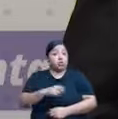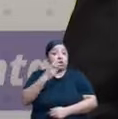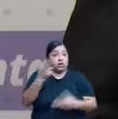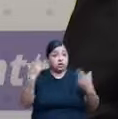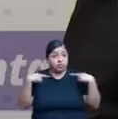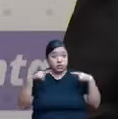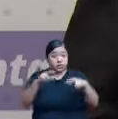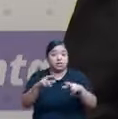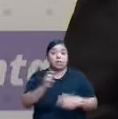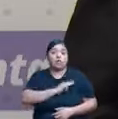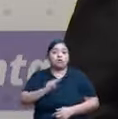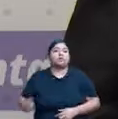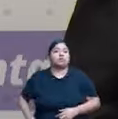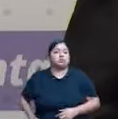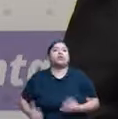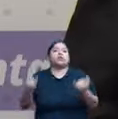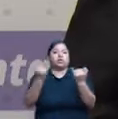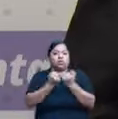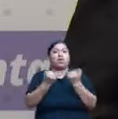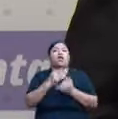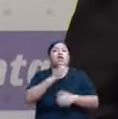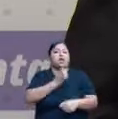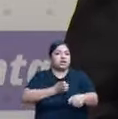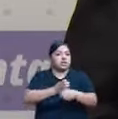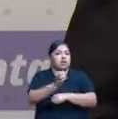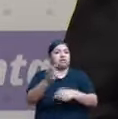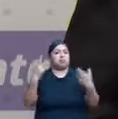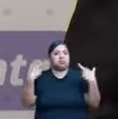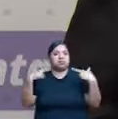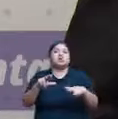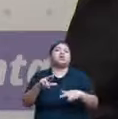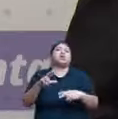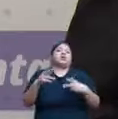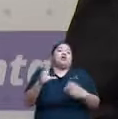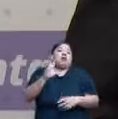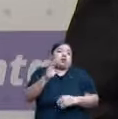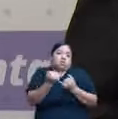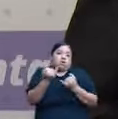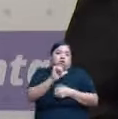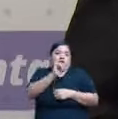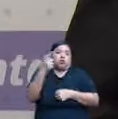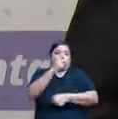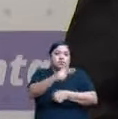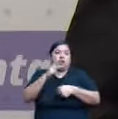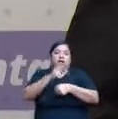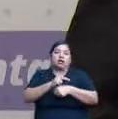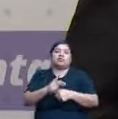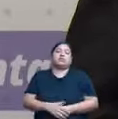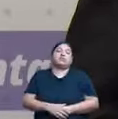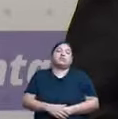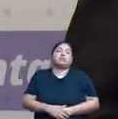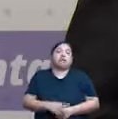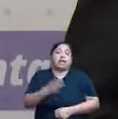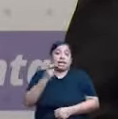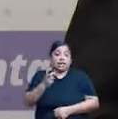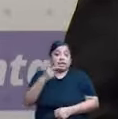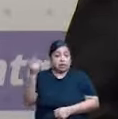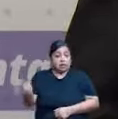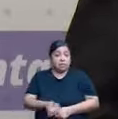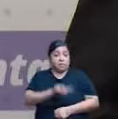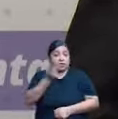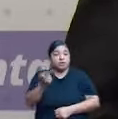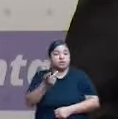el municipio, también nos representan en el estado y en otros países. Hoy decirles que esta pregunta es una pregunta